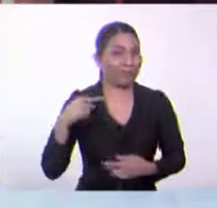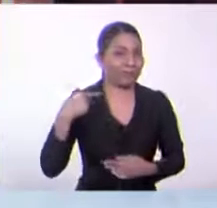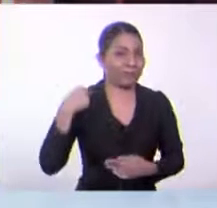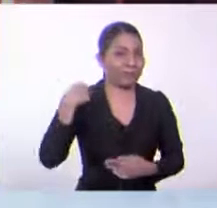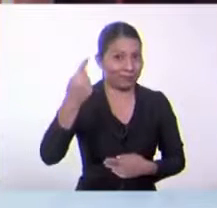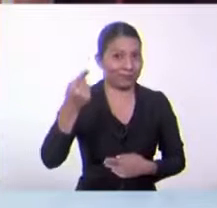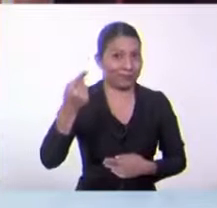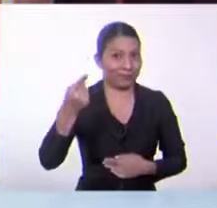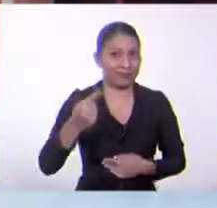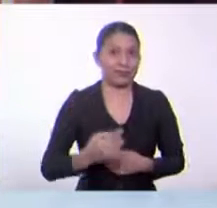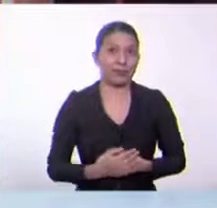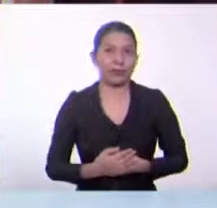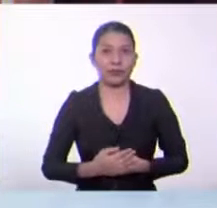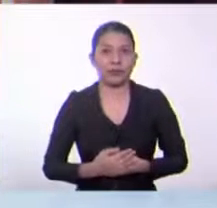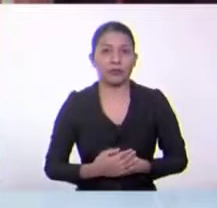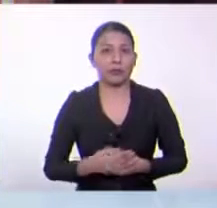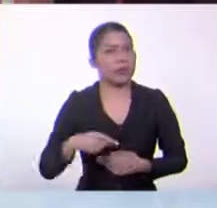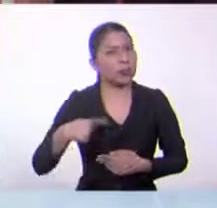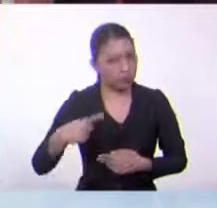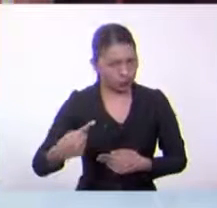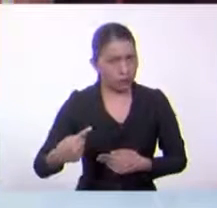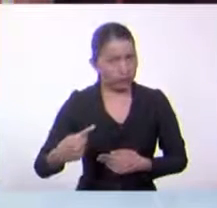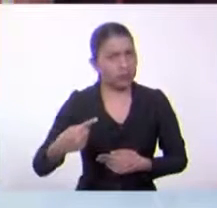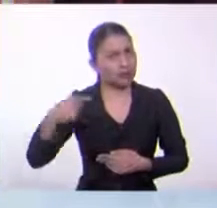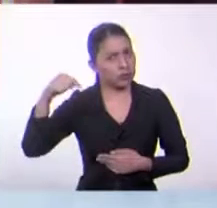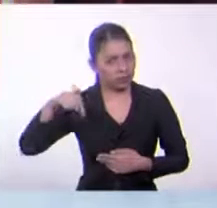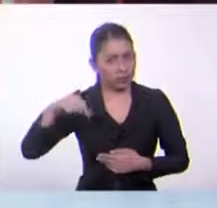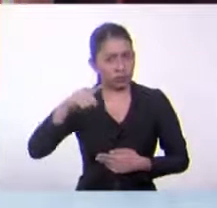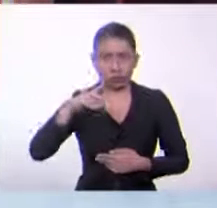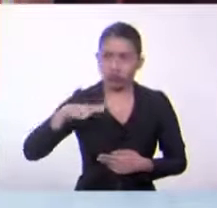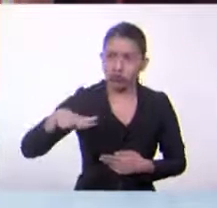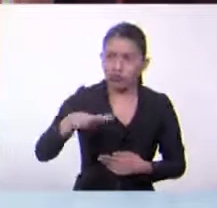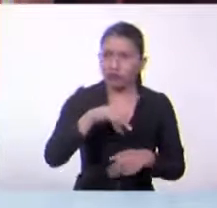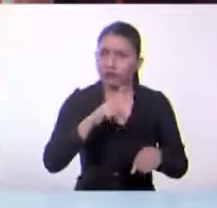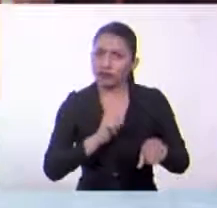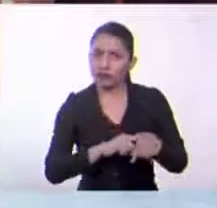próxima ocasión, siempre en este tu espacio, Aprendamos en Casa.